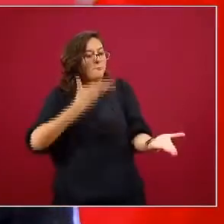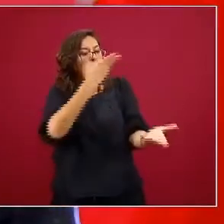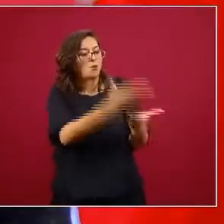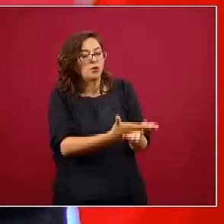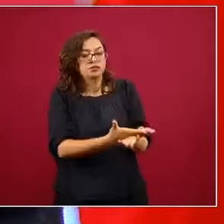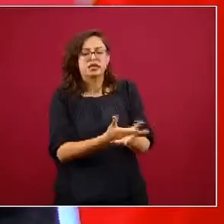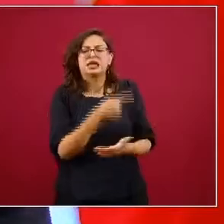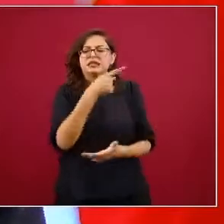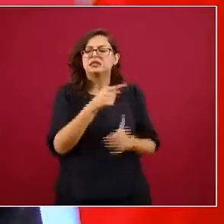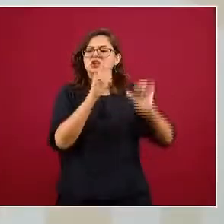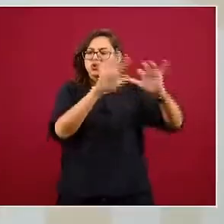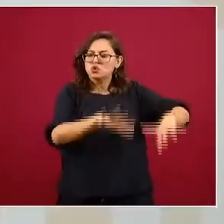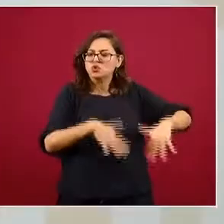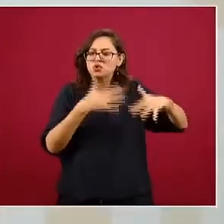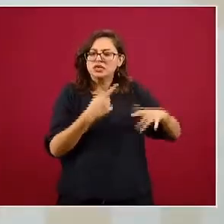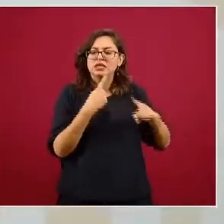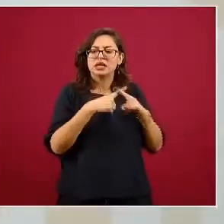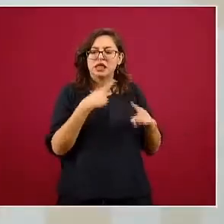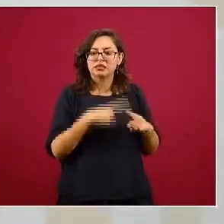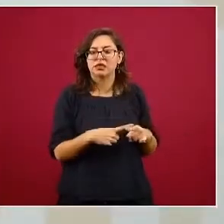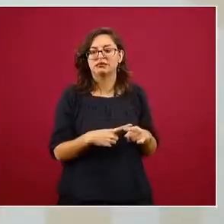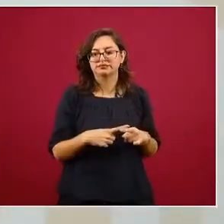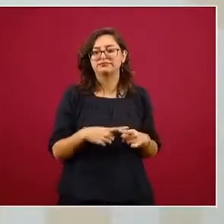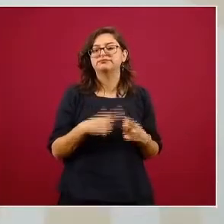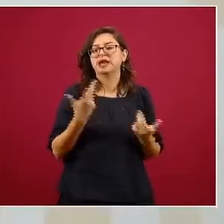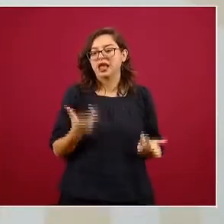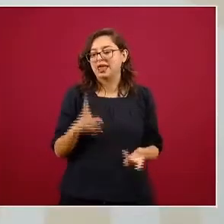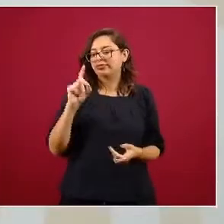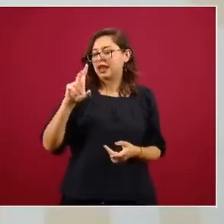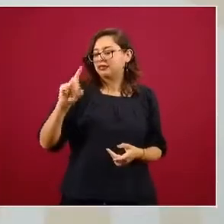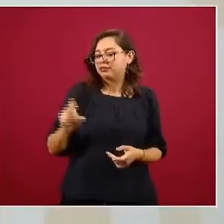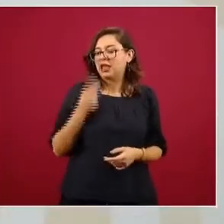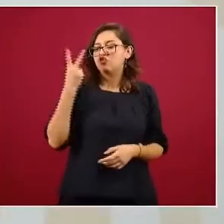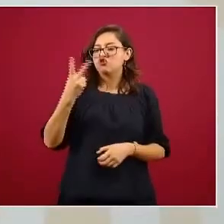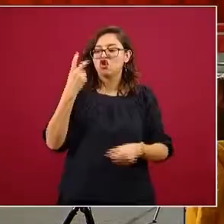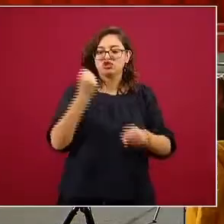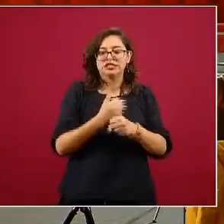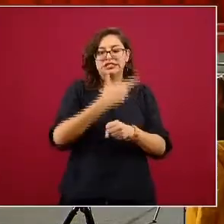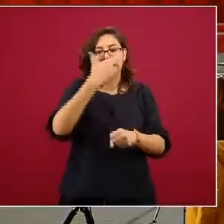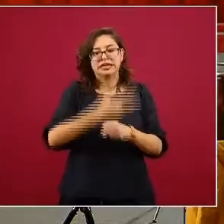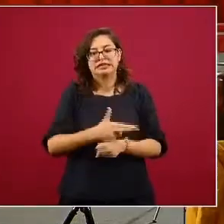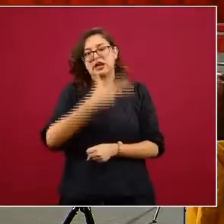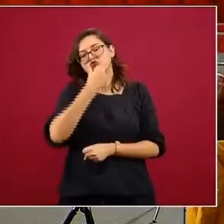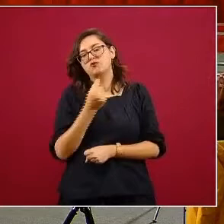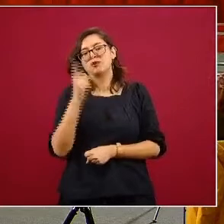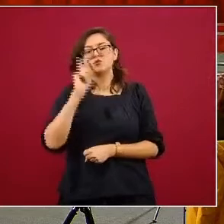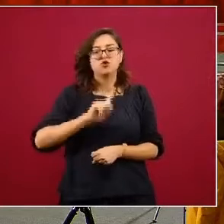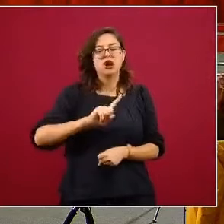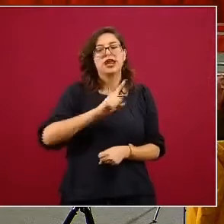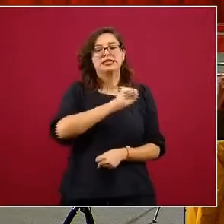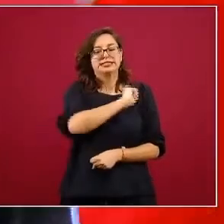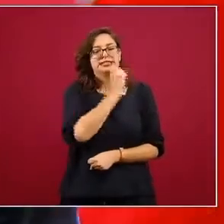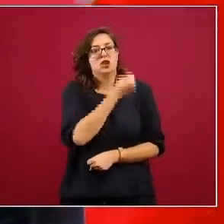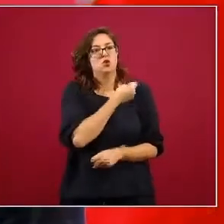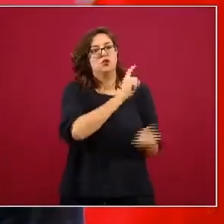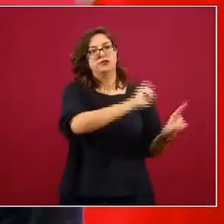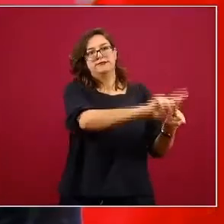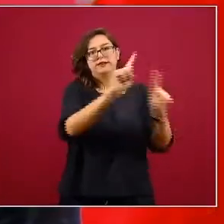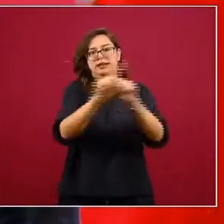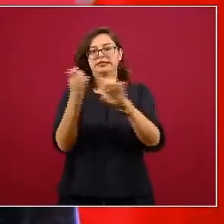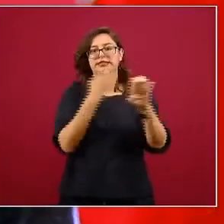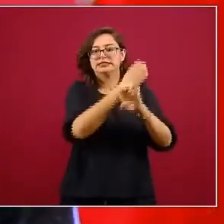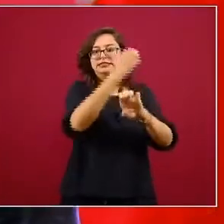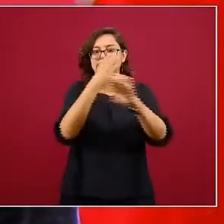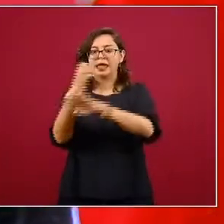del Consejo están los 32 secretarios y secretarias de salud de los estados y los